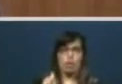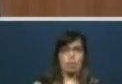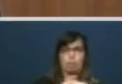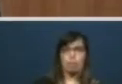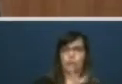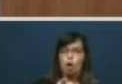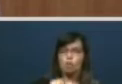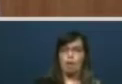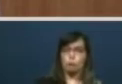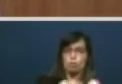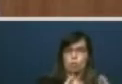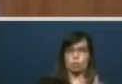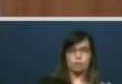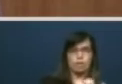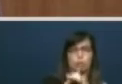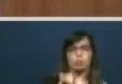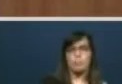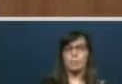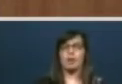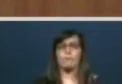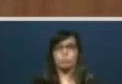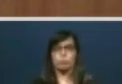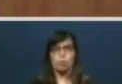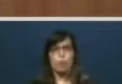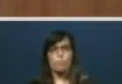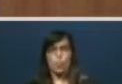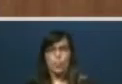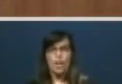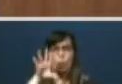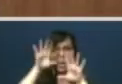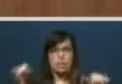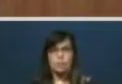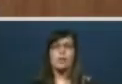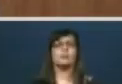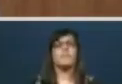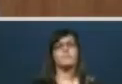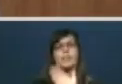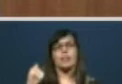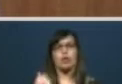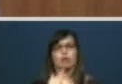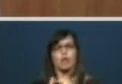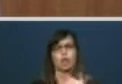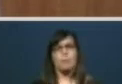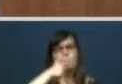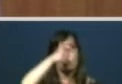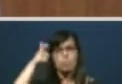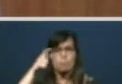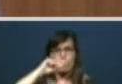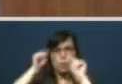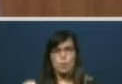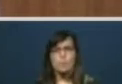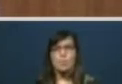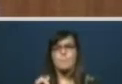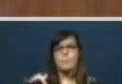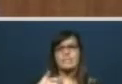de la junta con las fuerzas y cuerpos de seguridad del estado el consejo general del poder judicial la federación regional de municipios y provincias y los ayuntamientos